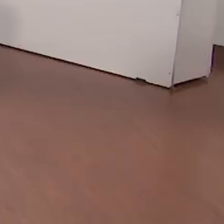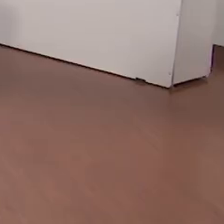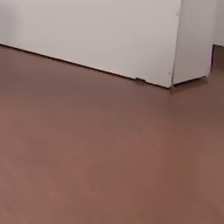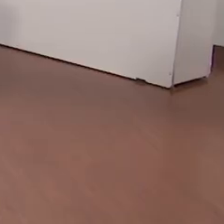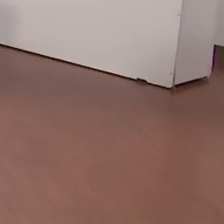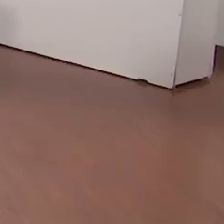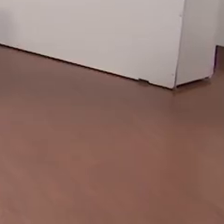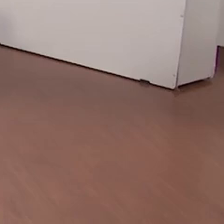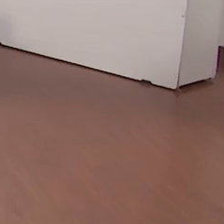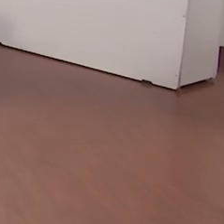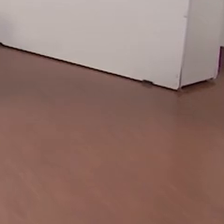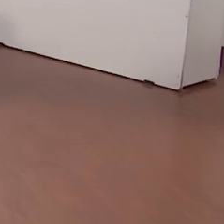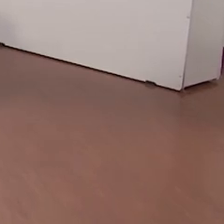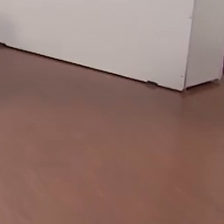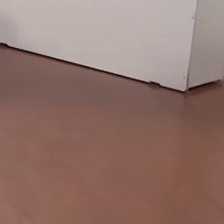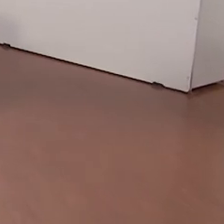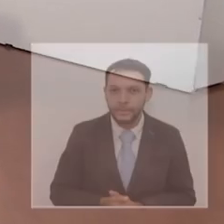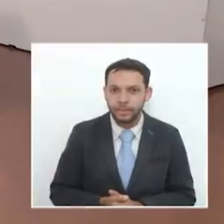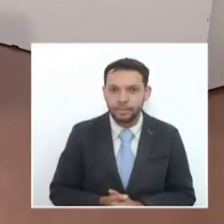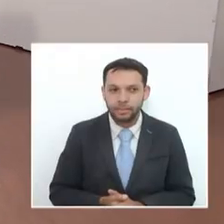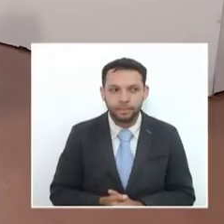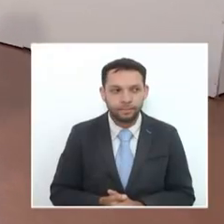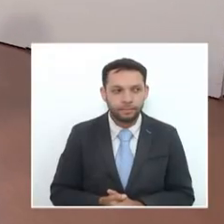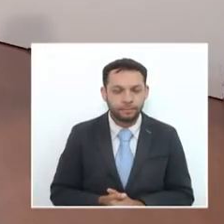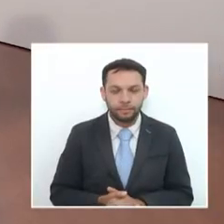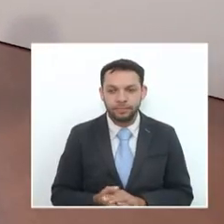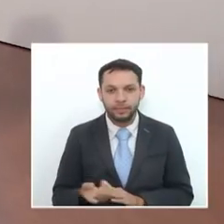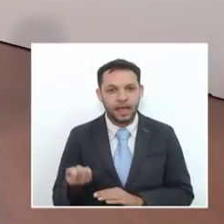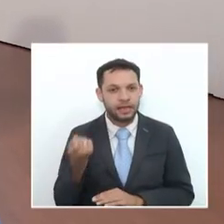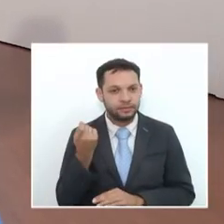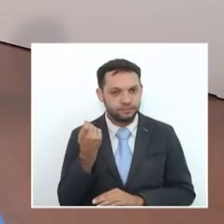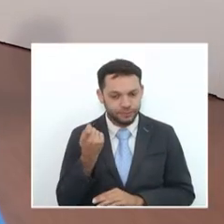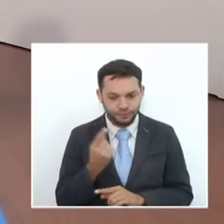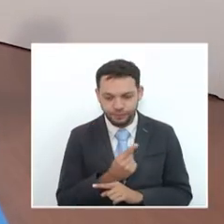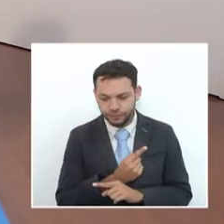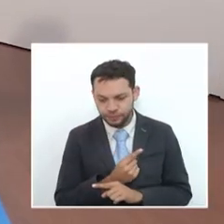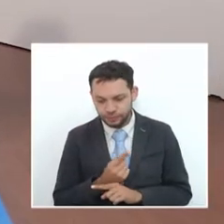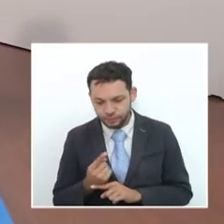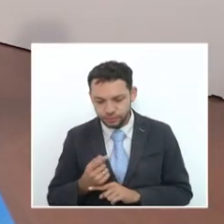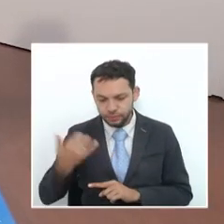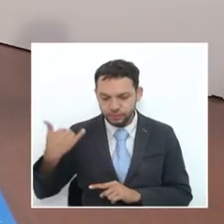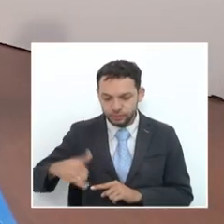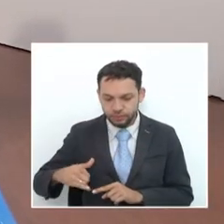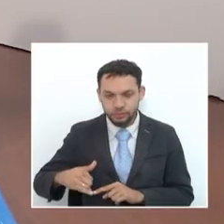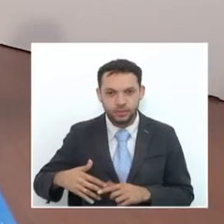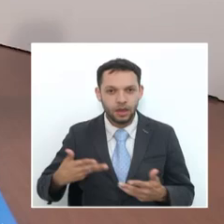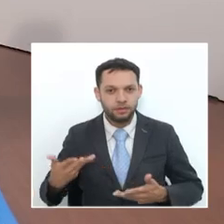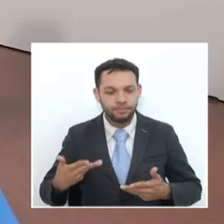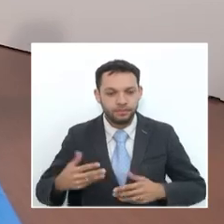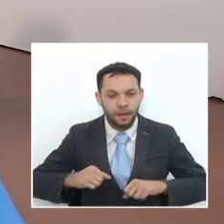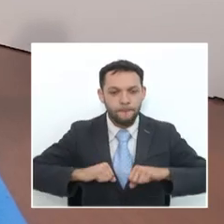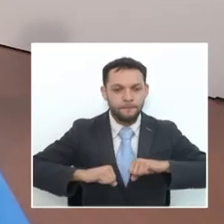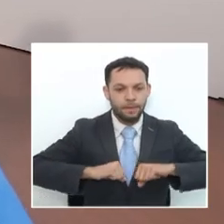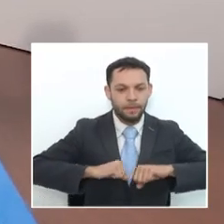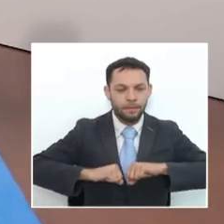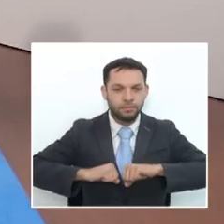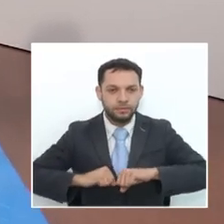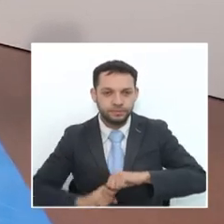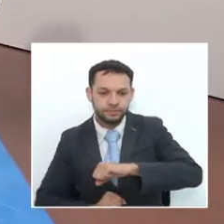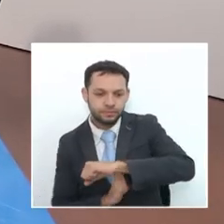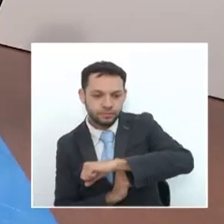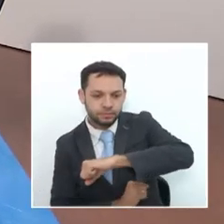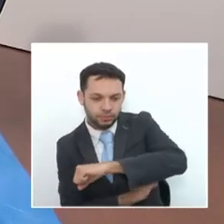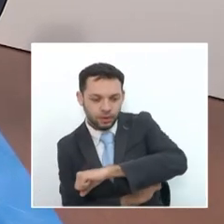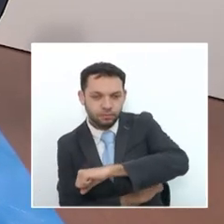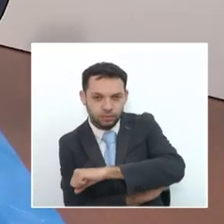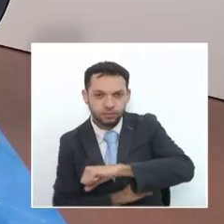Bueno, el fin de semana o la semana pasada se hizo una activación de marca de parte de productos Dr. Rojas